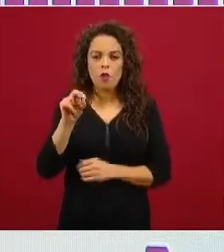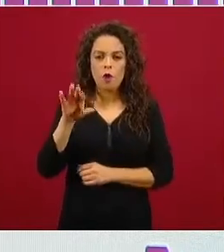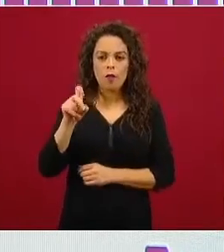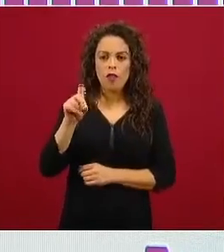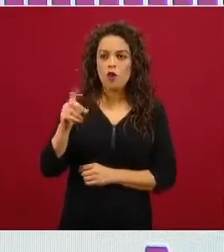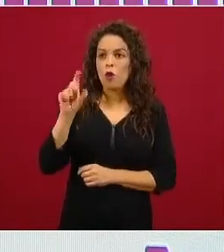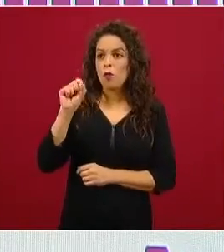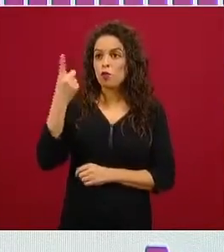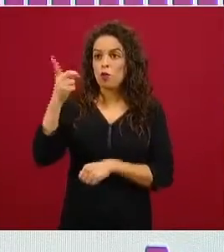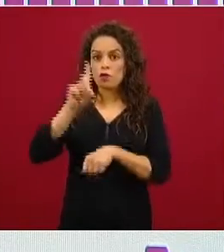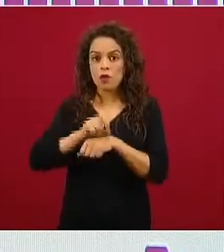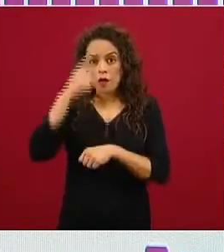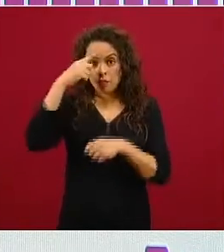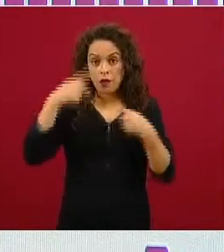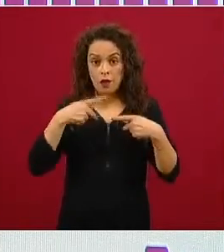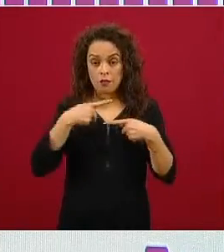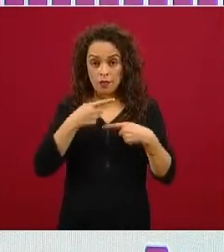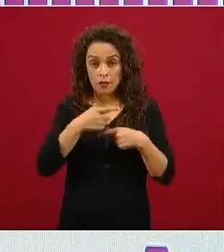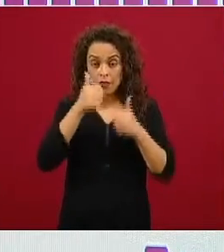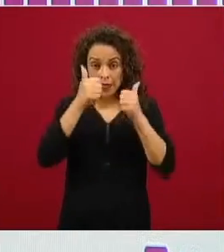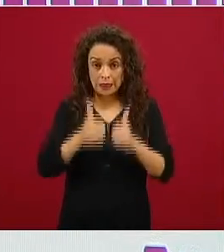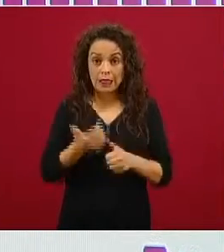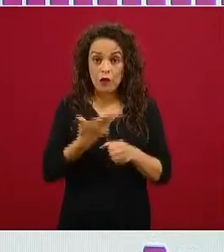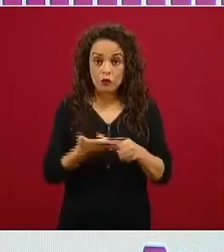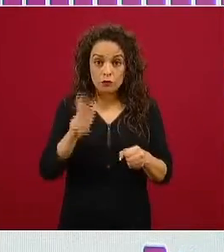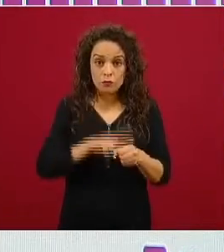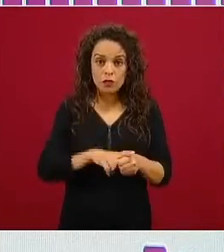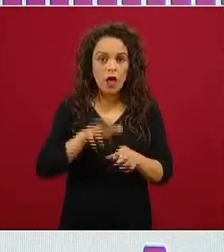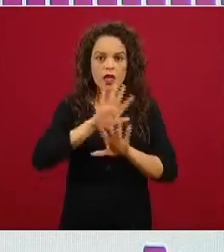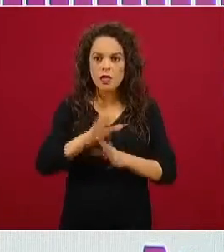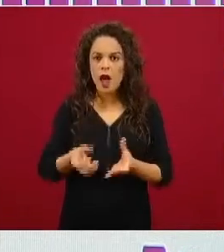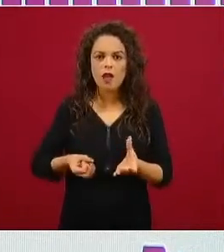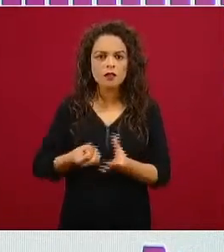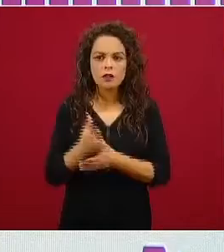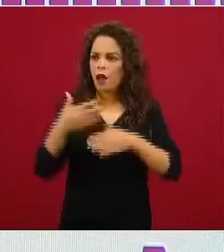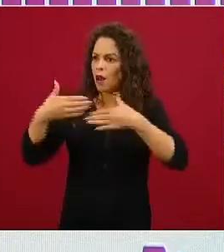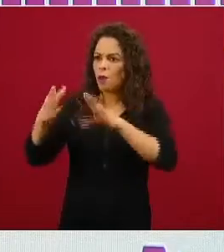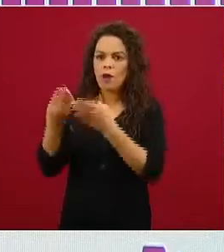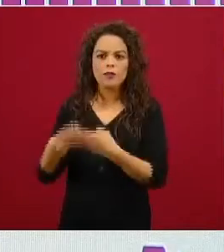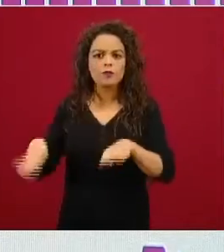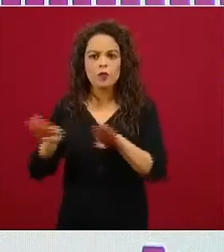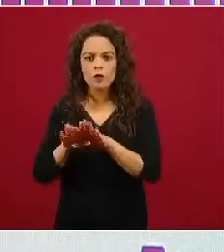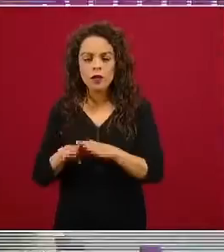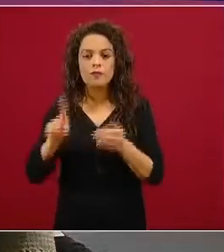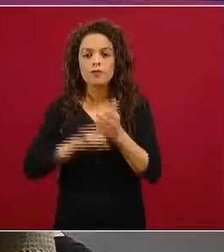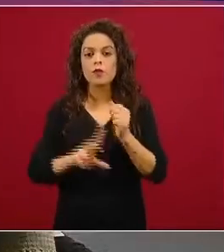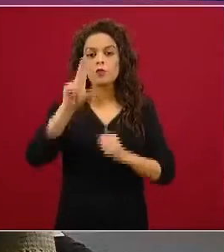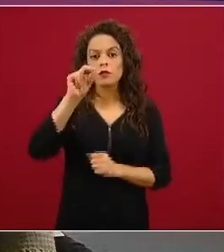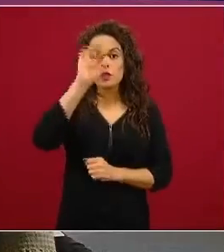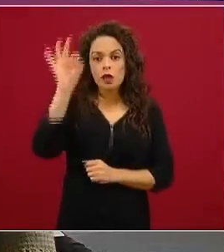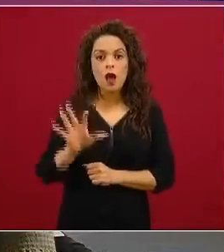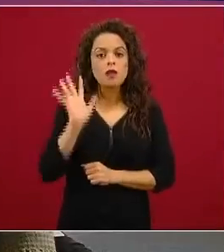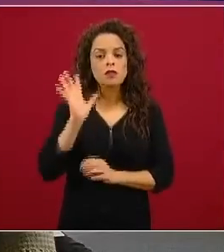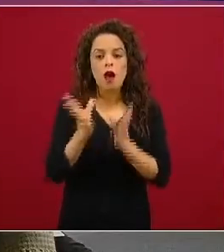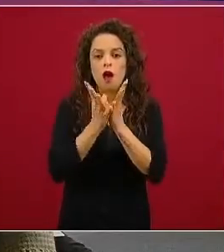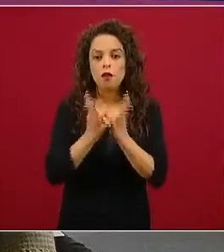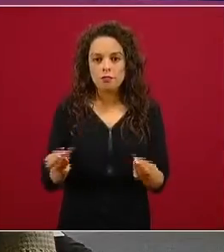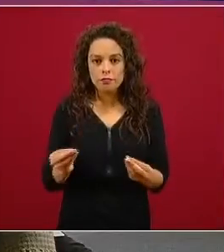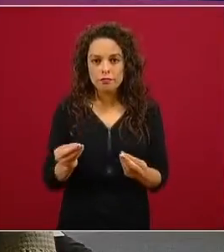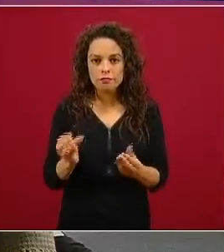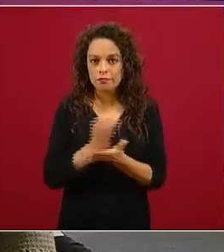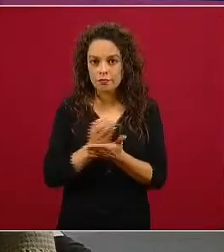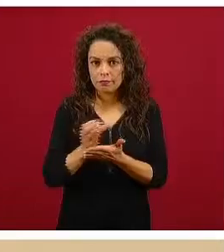seguidas en donde la ocupación de los hospitales destinados a la atención de COVID ha ido disminuyendo. ¿Por qué ha ido disminuyendo? Porque hay